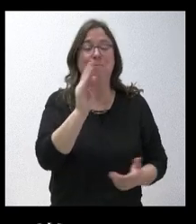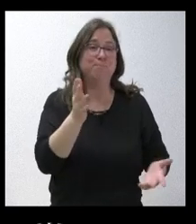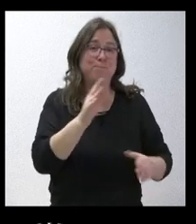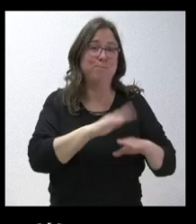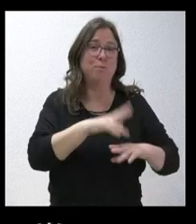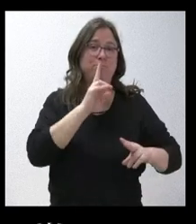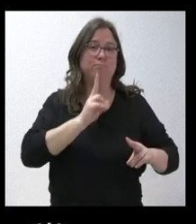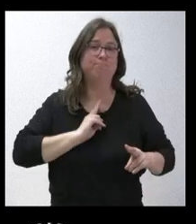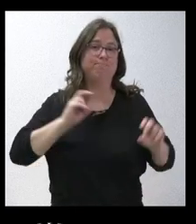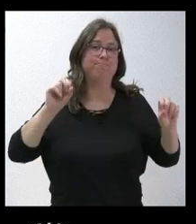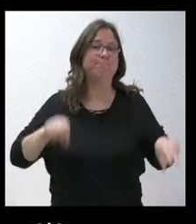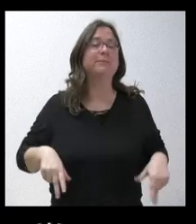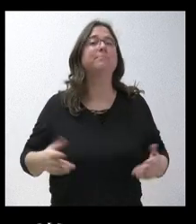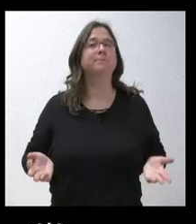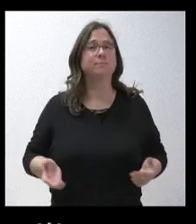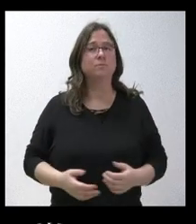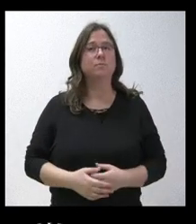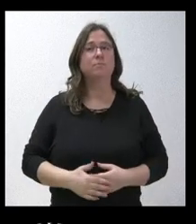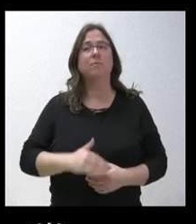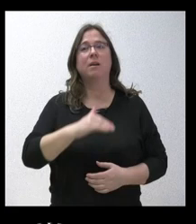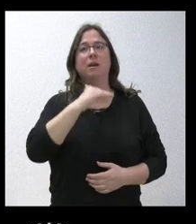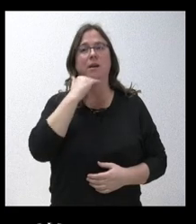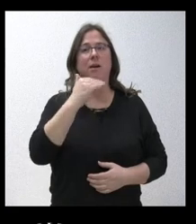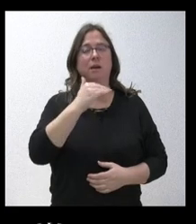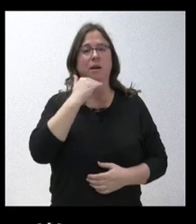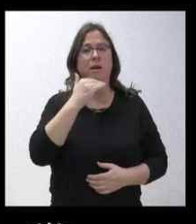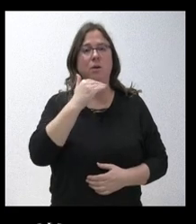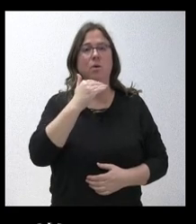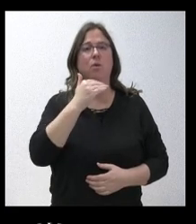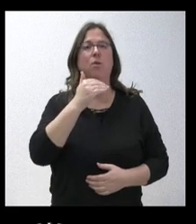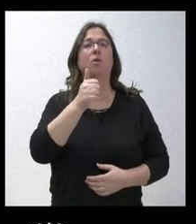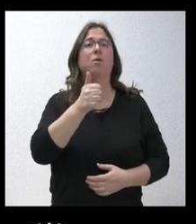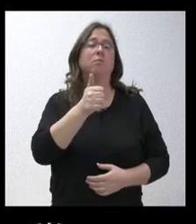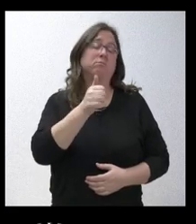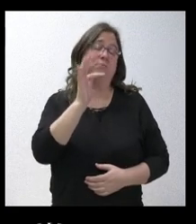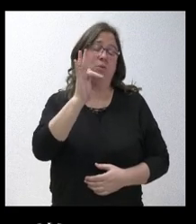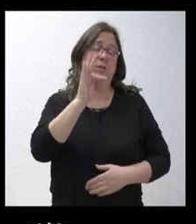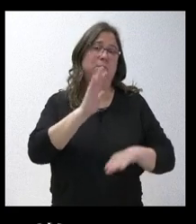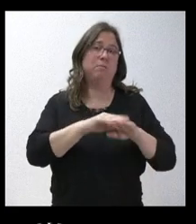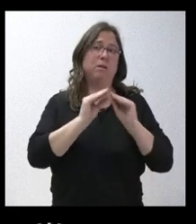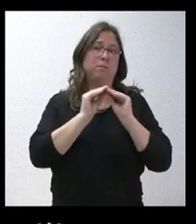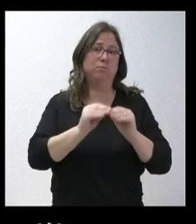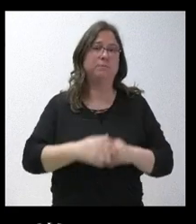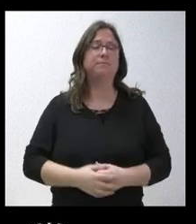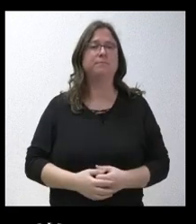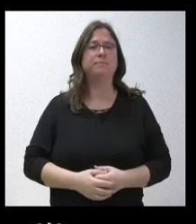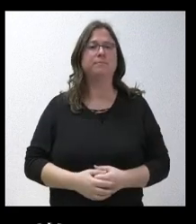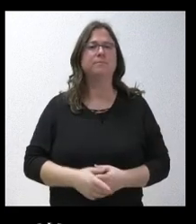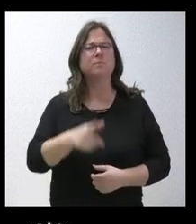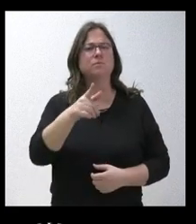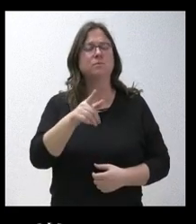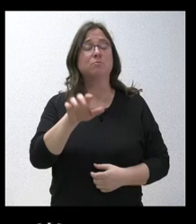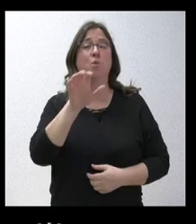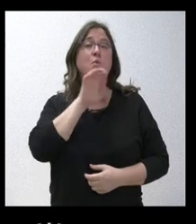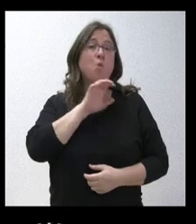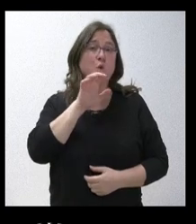a tener noticias de él sería una buena ocasión de abrir por lo menos la partida y y Una curiosidad